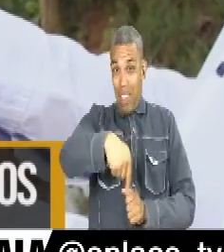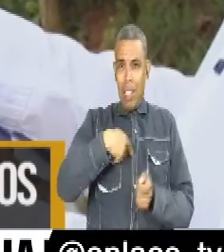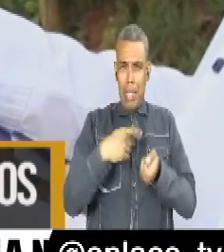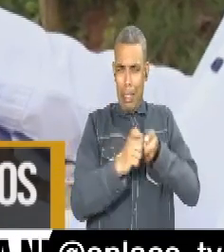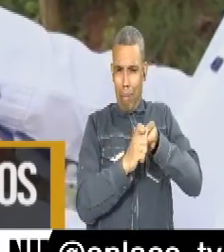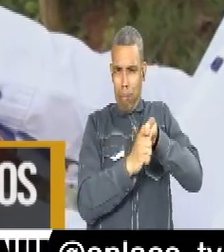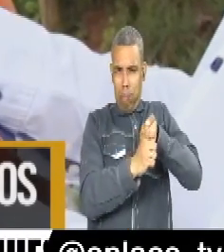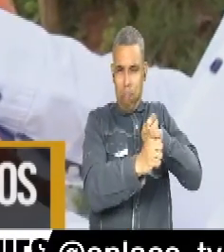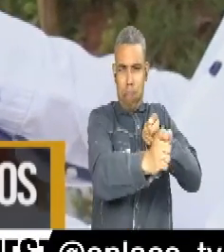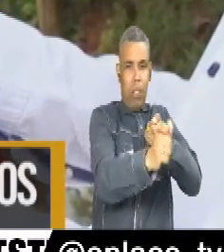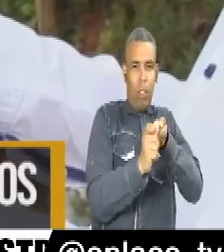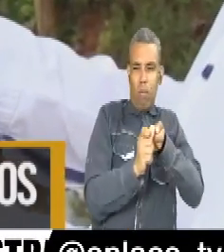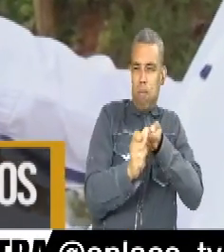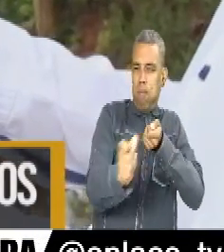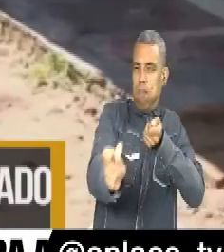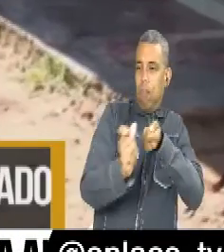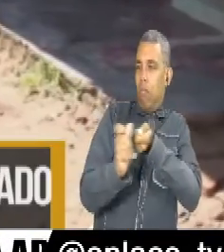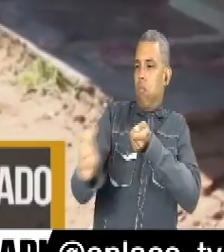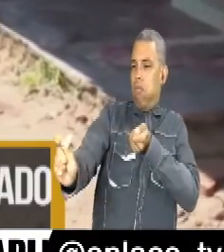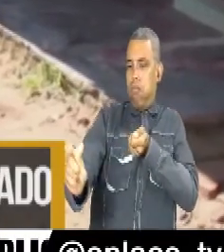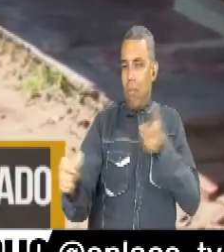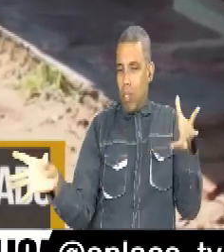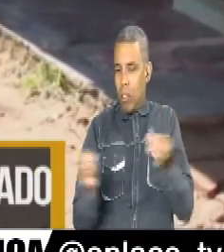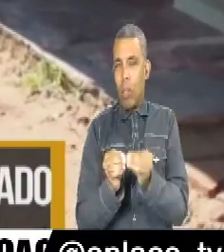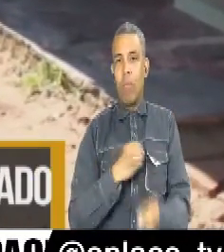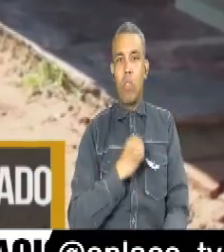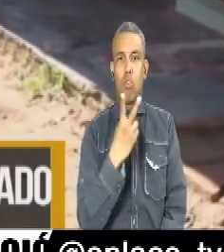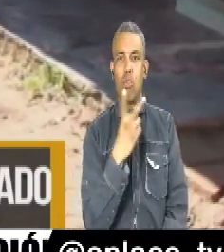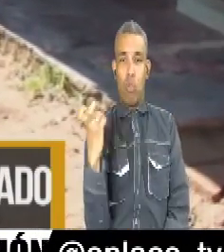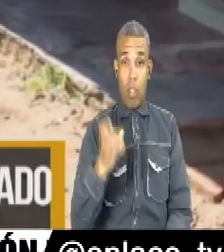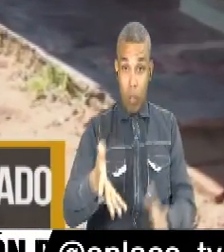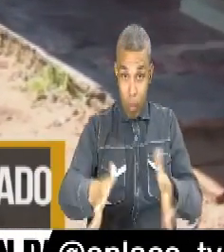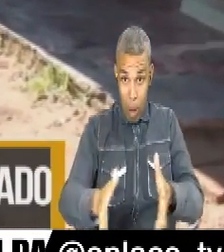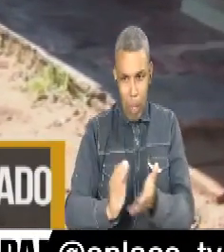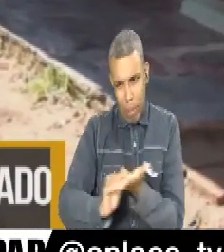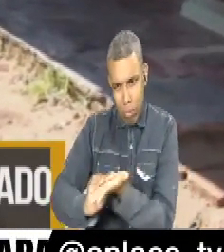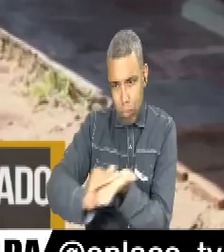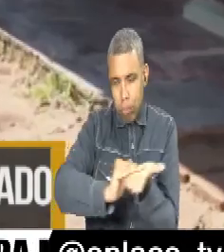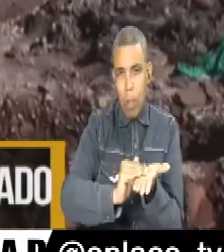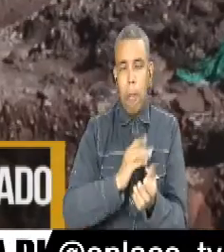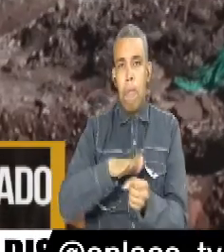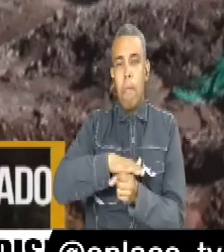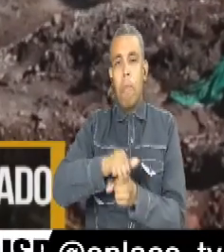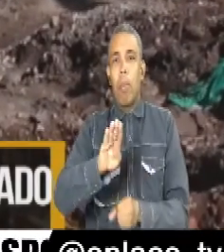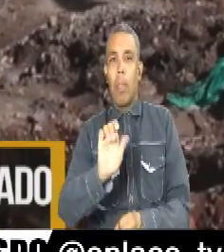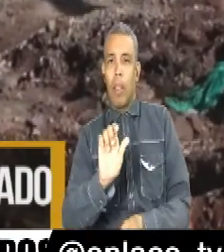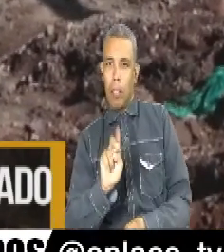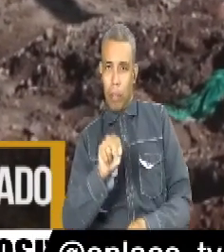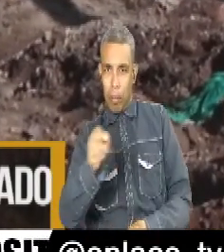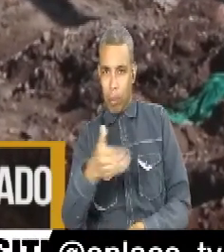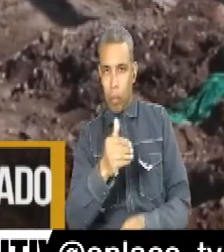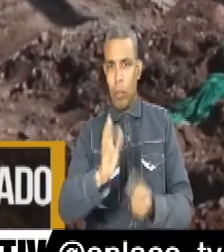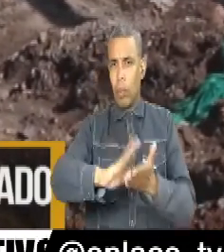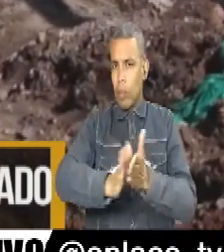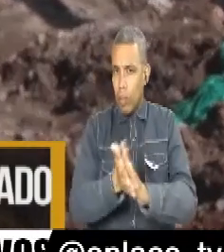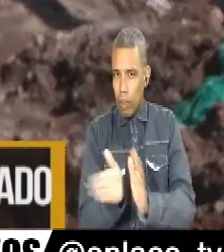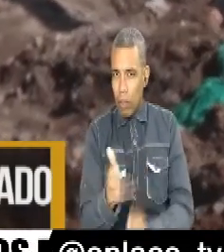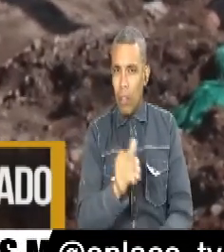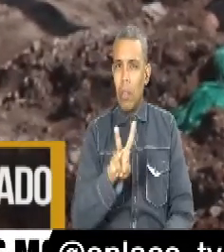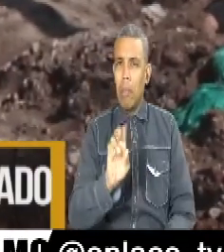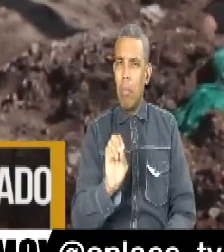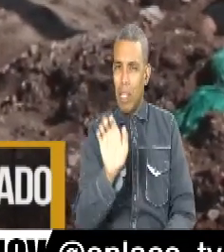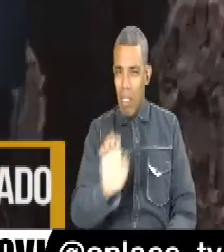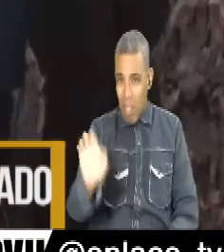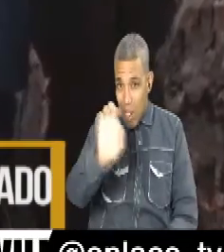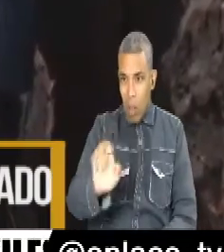que se van a hacer de autopavimentación. En barrios como el Belén, Los Mandarinos, Nuevo Horizonte, La Paz y 20 de Enero se ejecutan